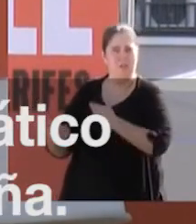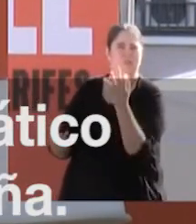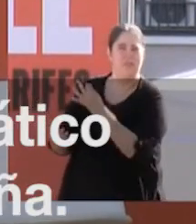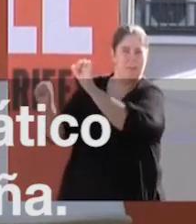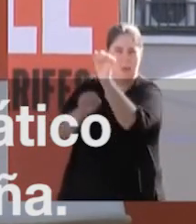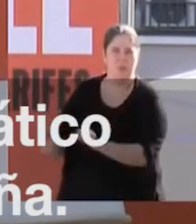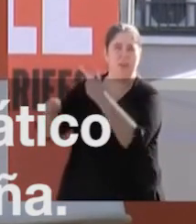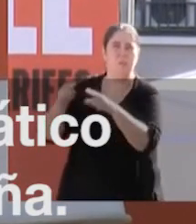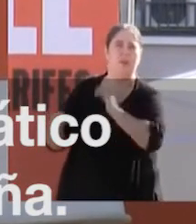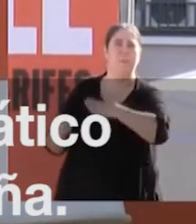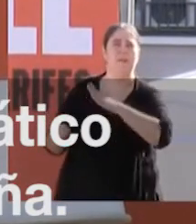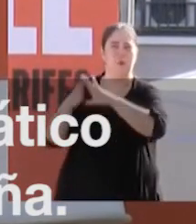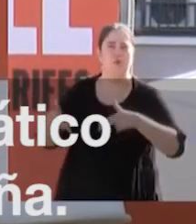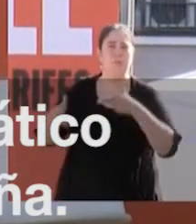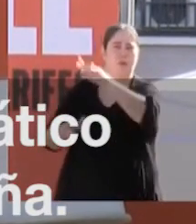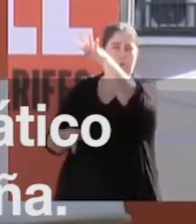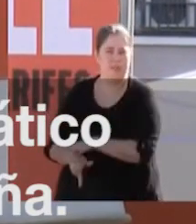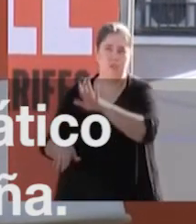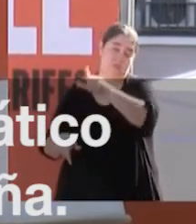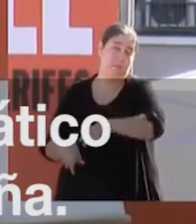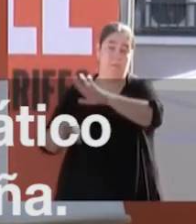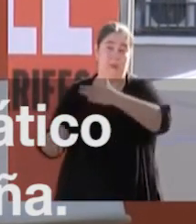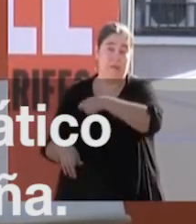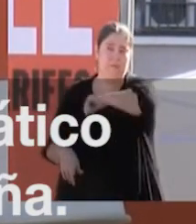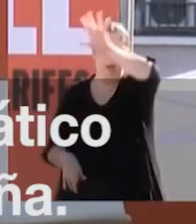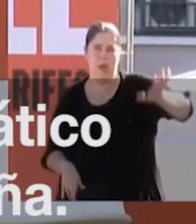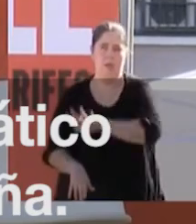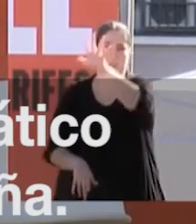patrimonio democrático de cataluña y de toda españa'